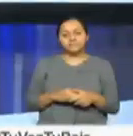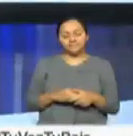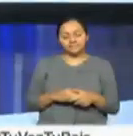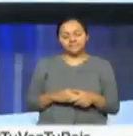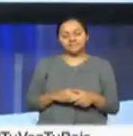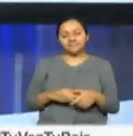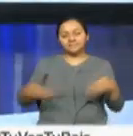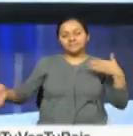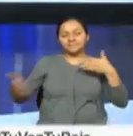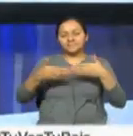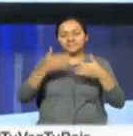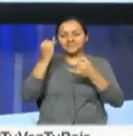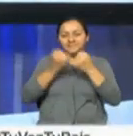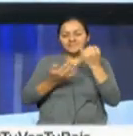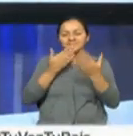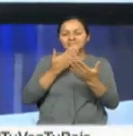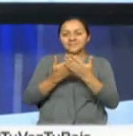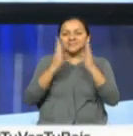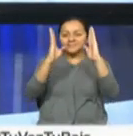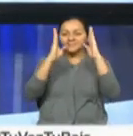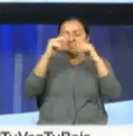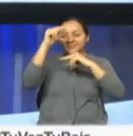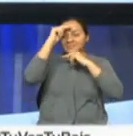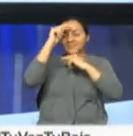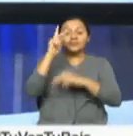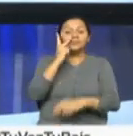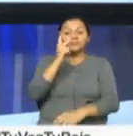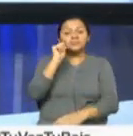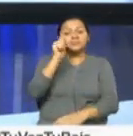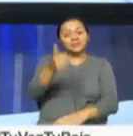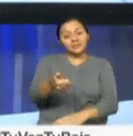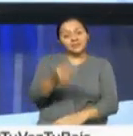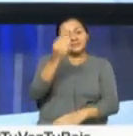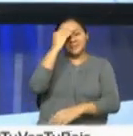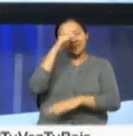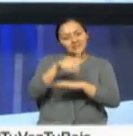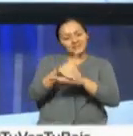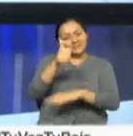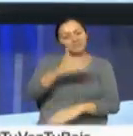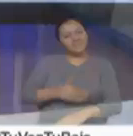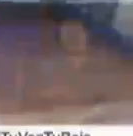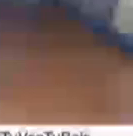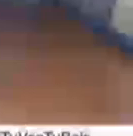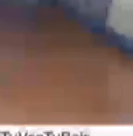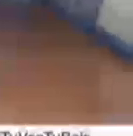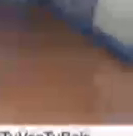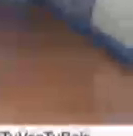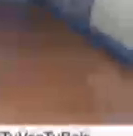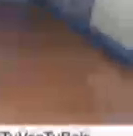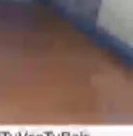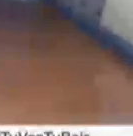Bien, aquí finalizamos. Gracias por su sintonía conmigo mañana a las 13. Buenas tardes y buen provecho.